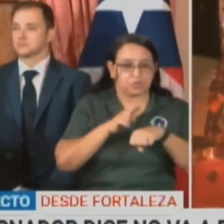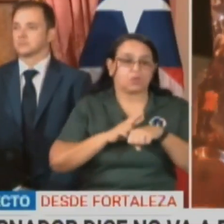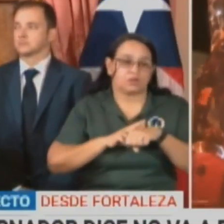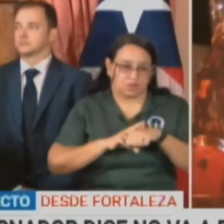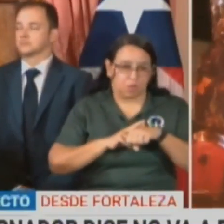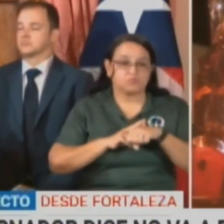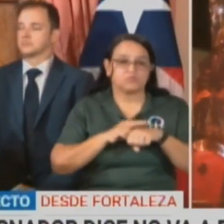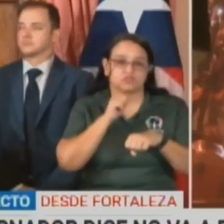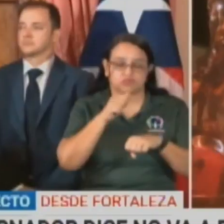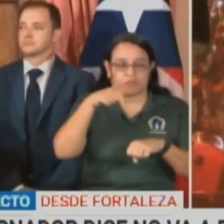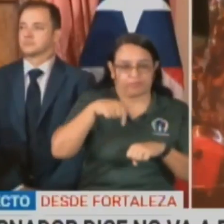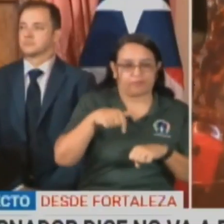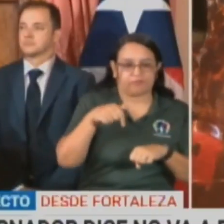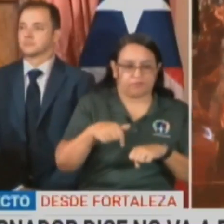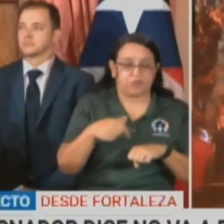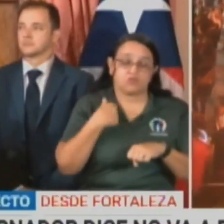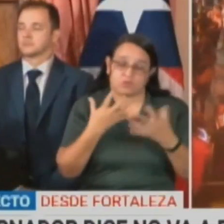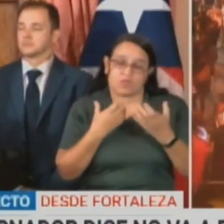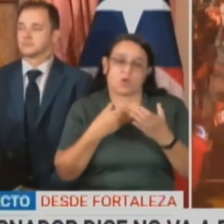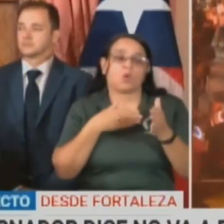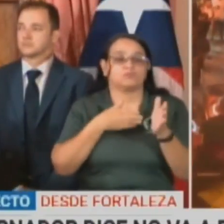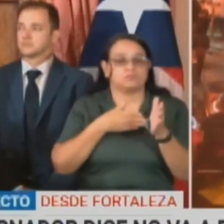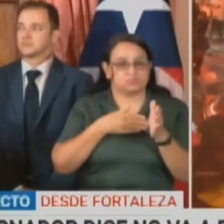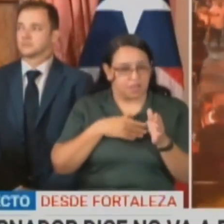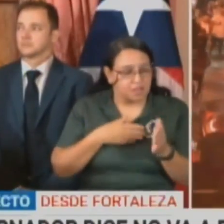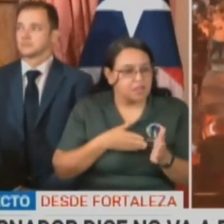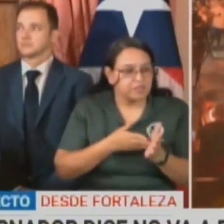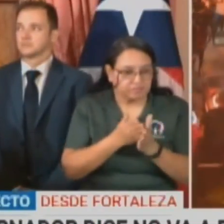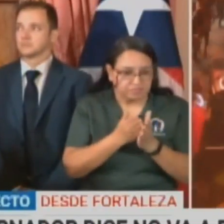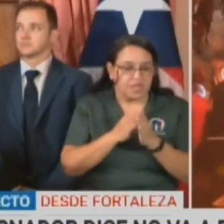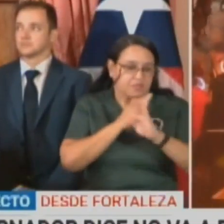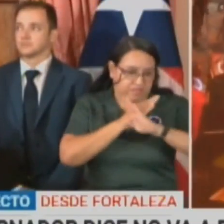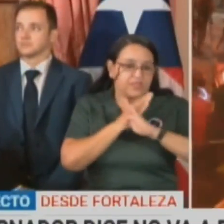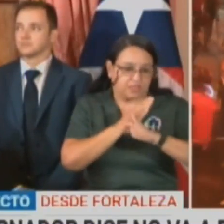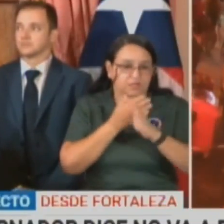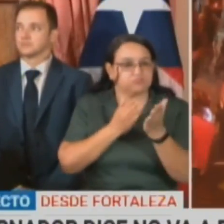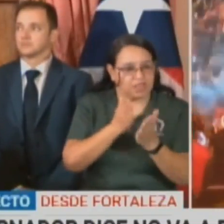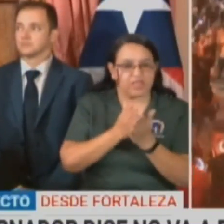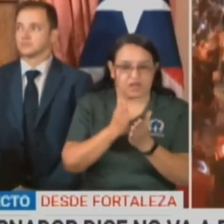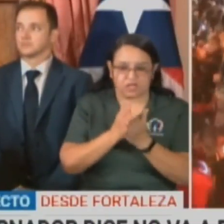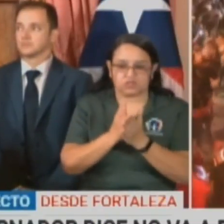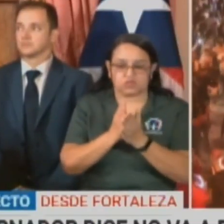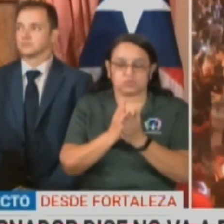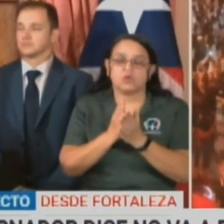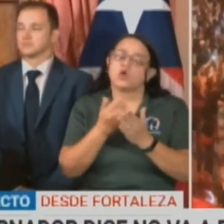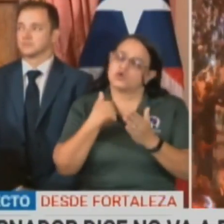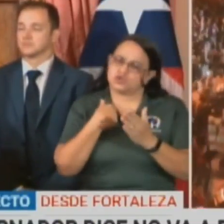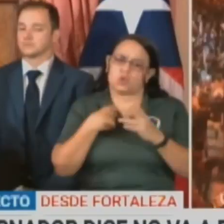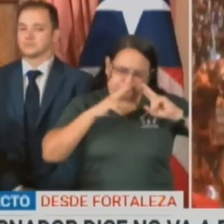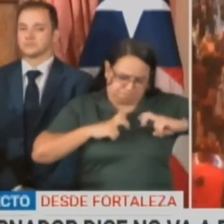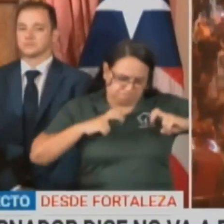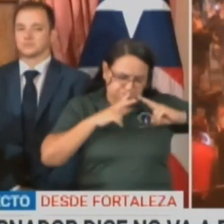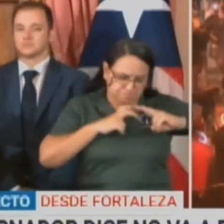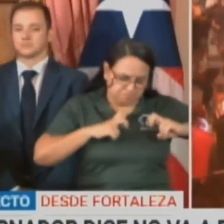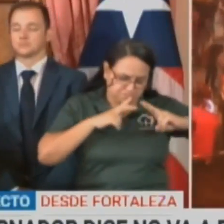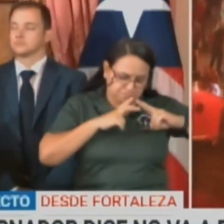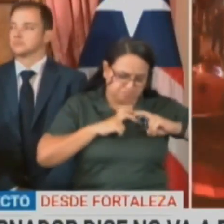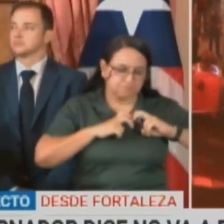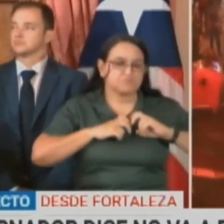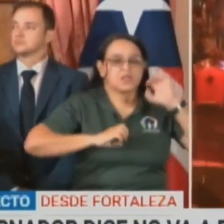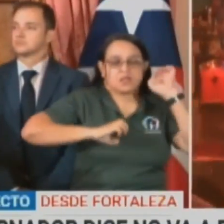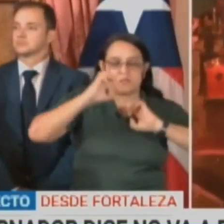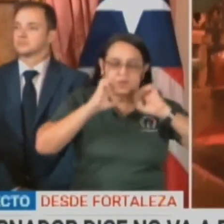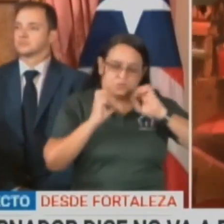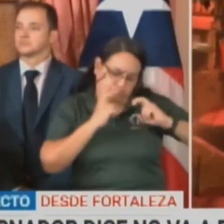Y yo lo que quiero es defender su derecho. Yo sí he tenido un proceso de introspección, ¿verdad? Y en ese proceso de evaluación y